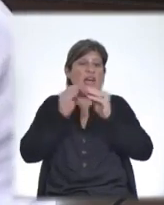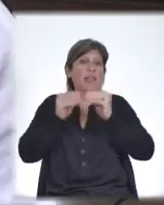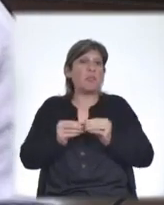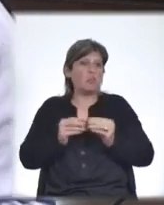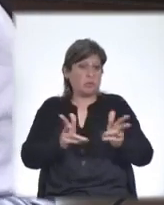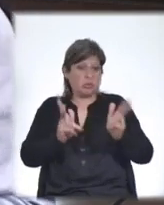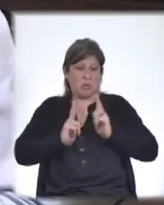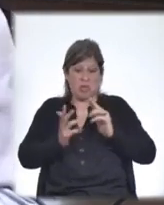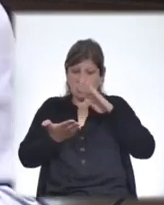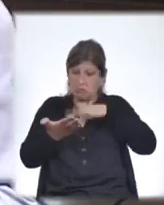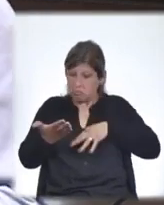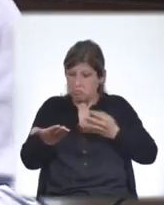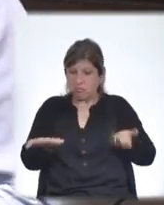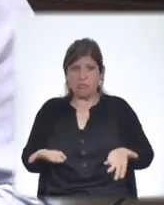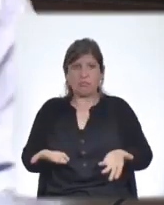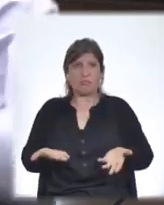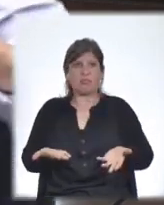diga.